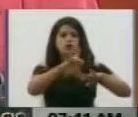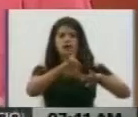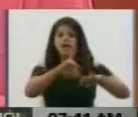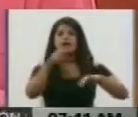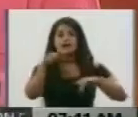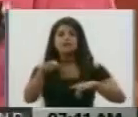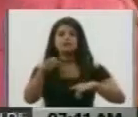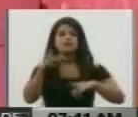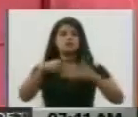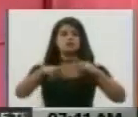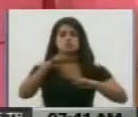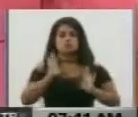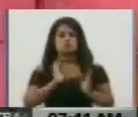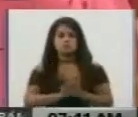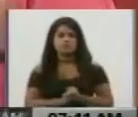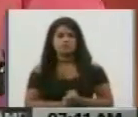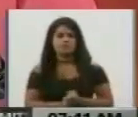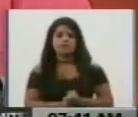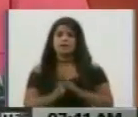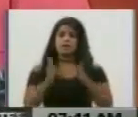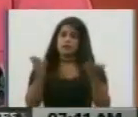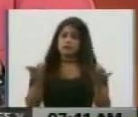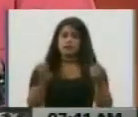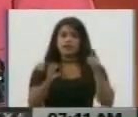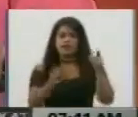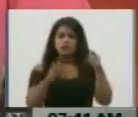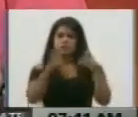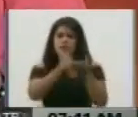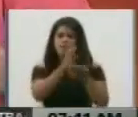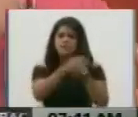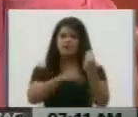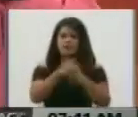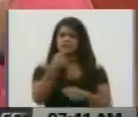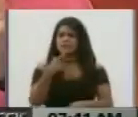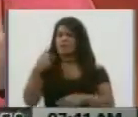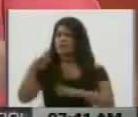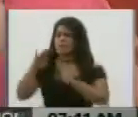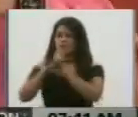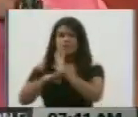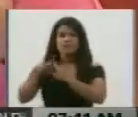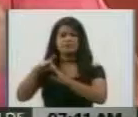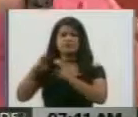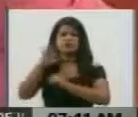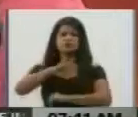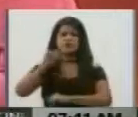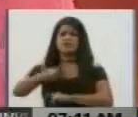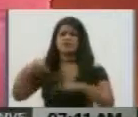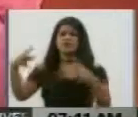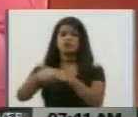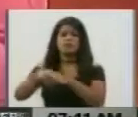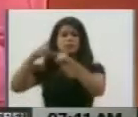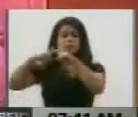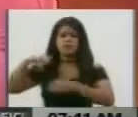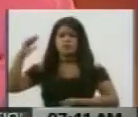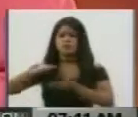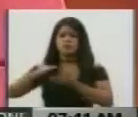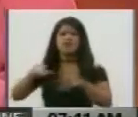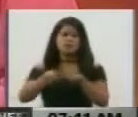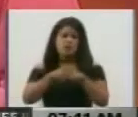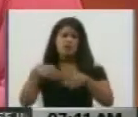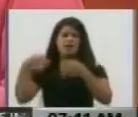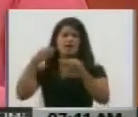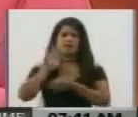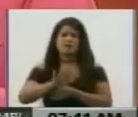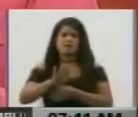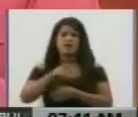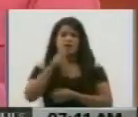sociales. Claro, para la lógica neoliberal capitalista, los programas sociales hay que recortarlos, hay que eliminarlos, hay que suspenderlos, como vienen haciéndolo apenas